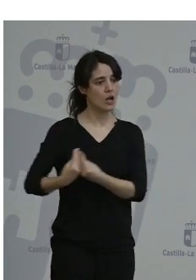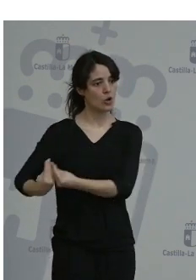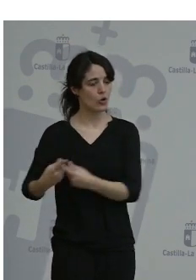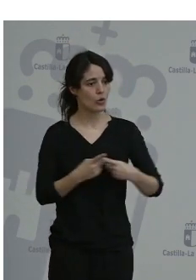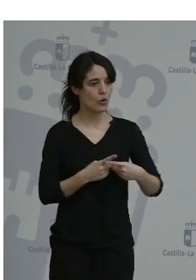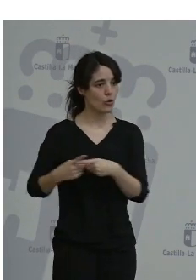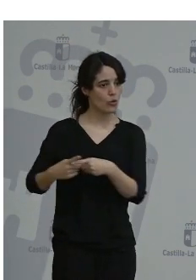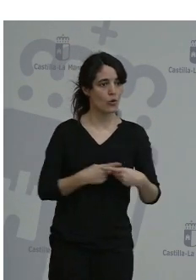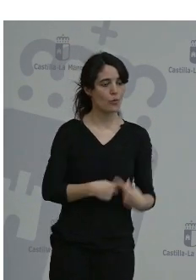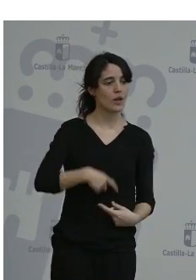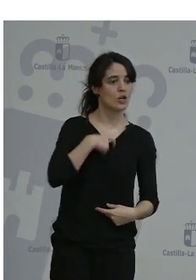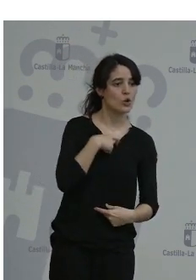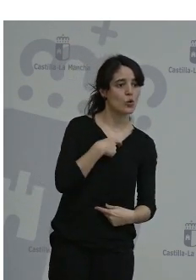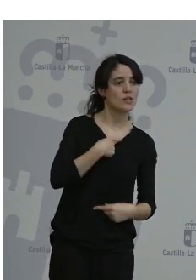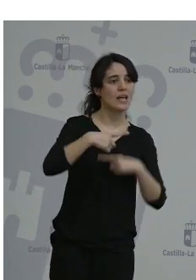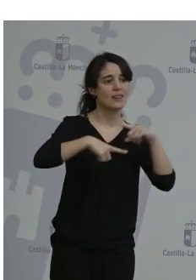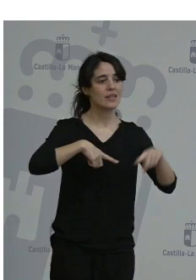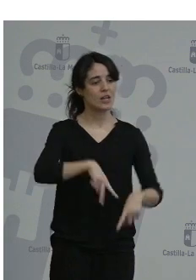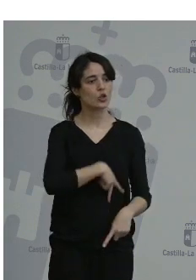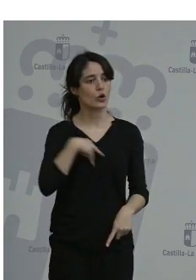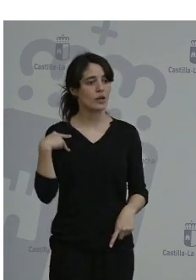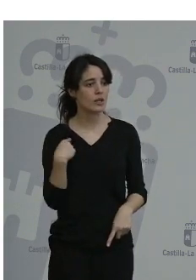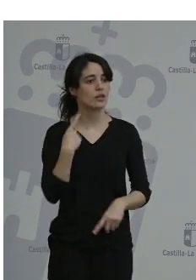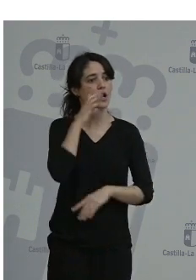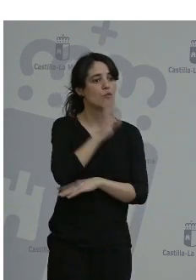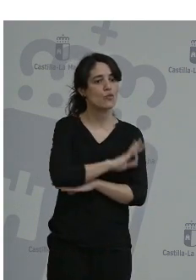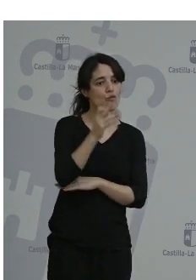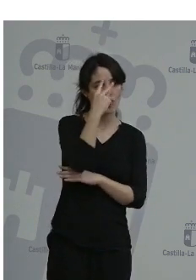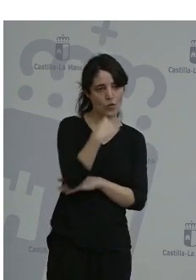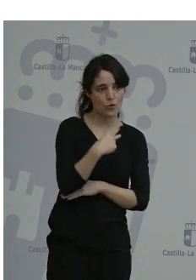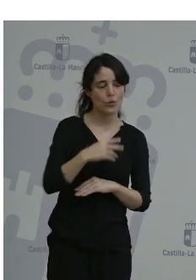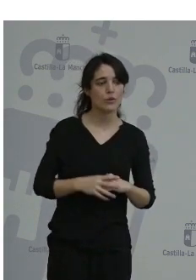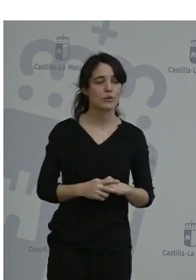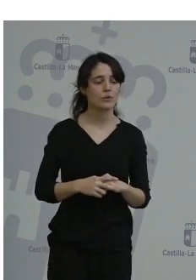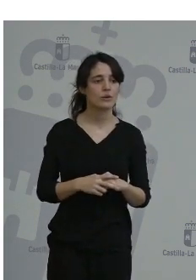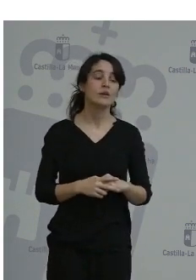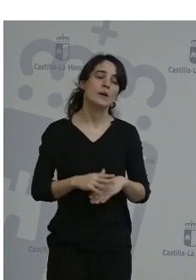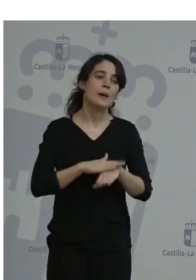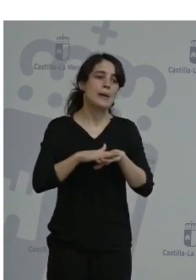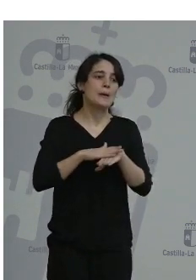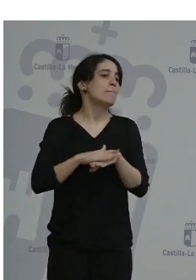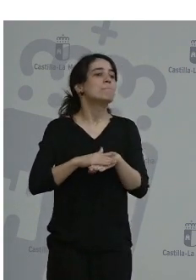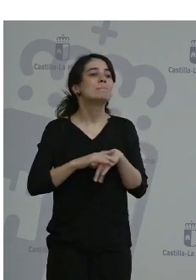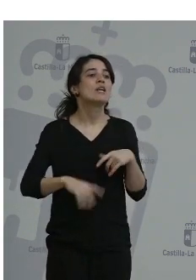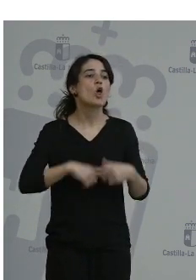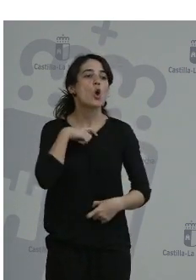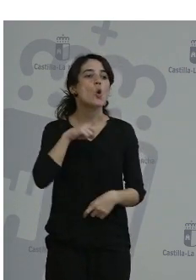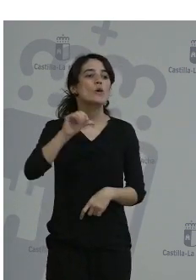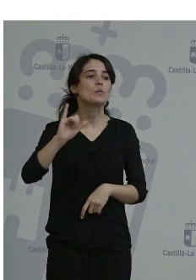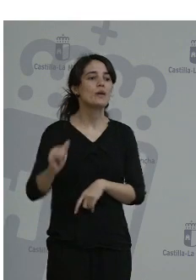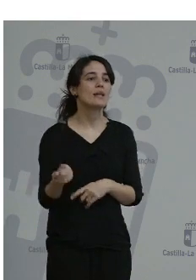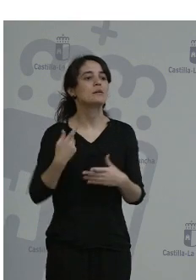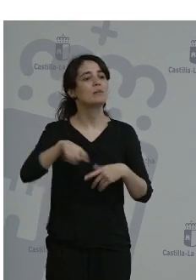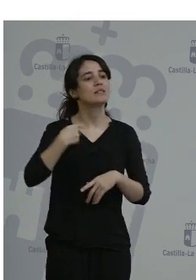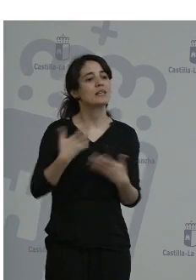José Luis Martínez Donoso, director general de la Fundación 11. Don Luis Perales, presidente de Plena Inclusión en Castilla-La